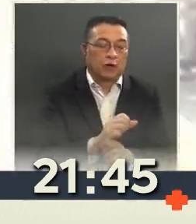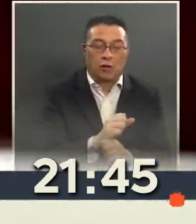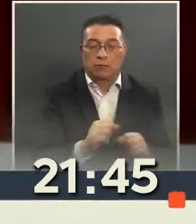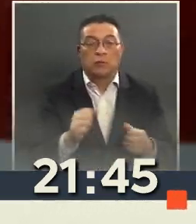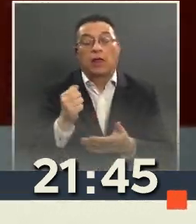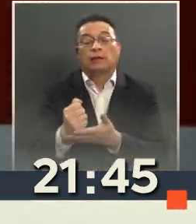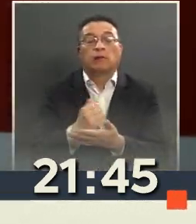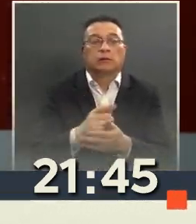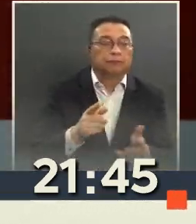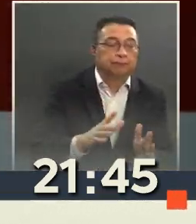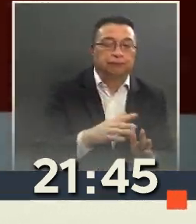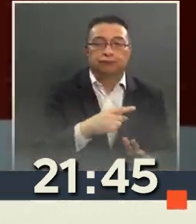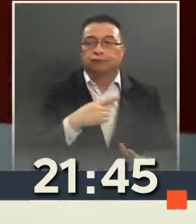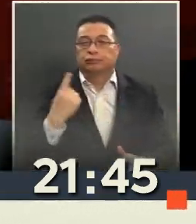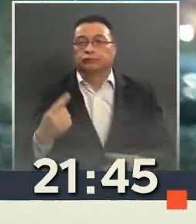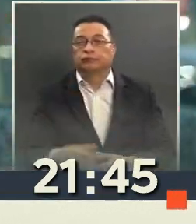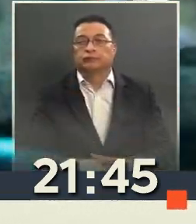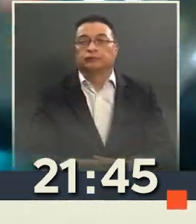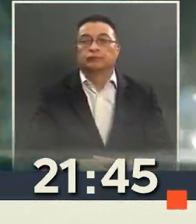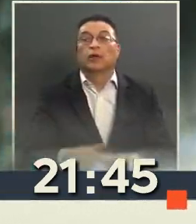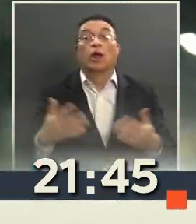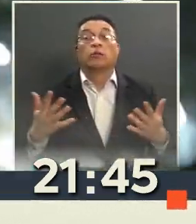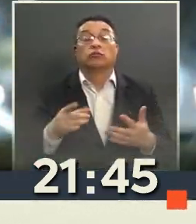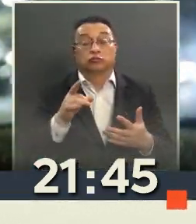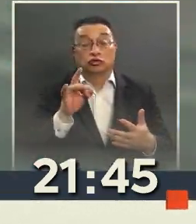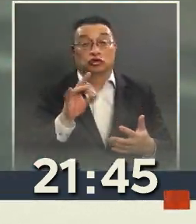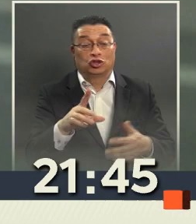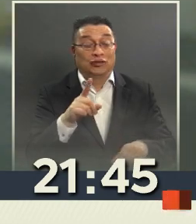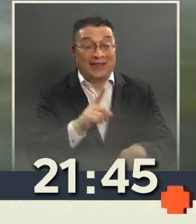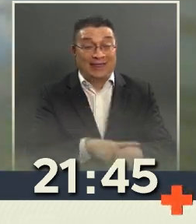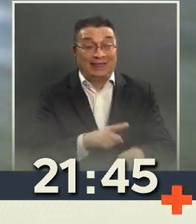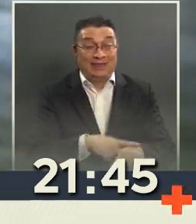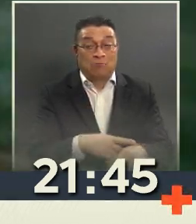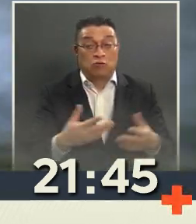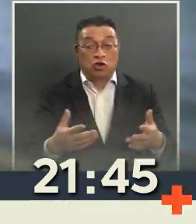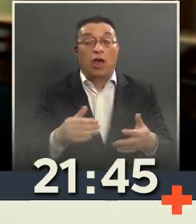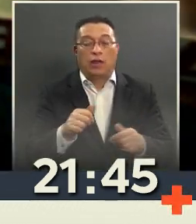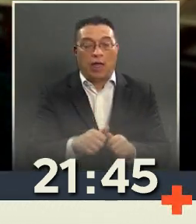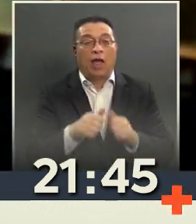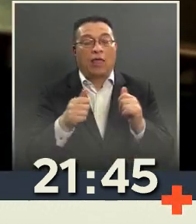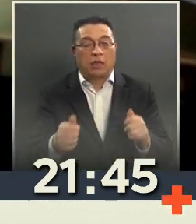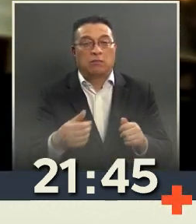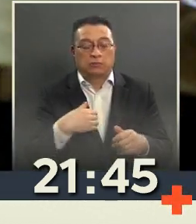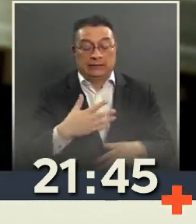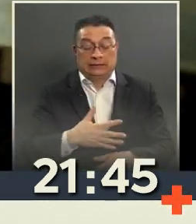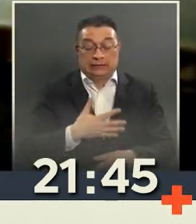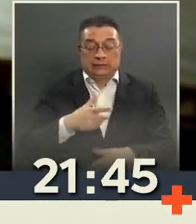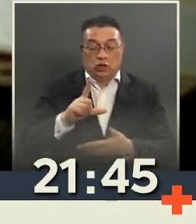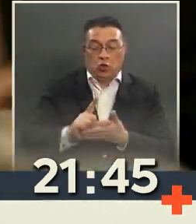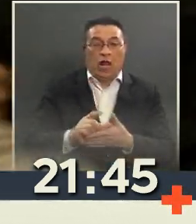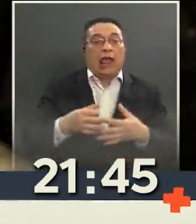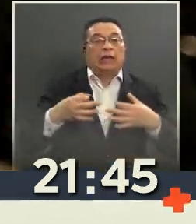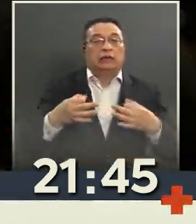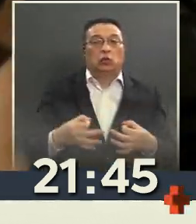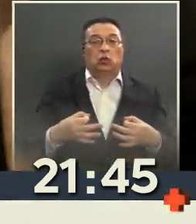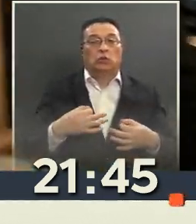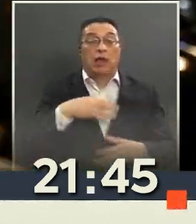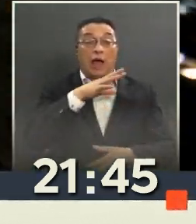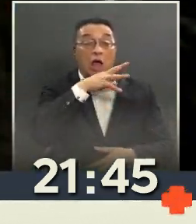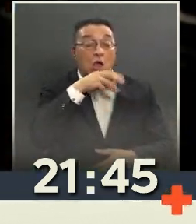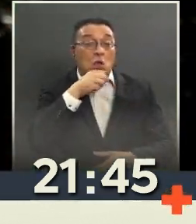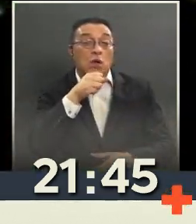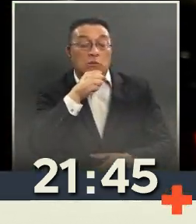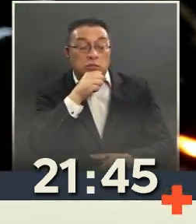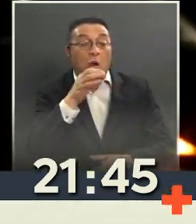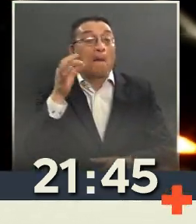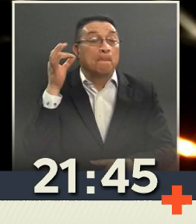trámite. Porque no solo es el tiempo a favor, es sentir que estás en un lugar seguro, sobre todo los adultos mayores y